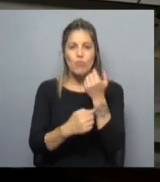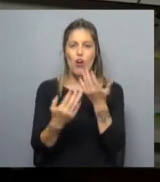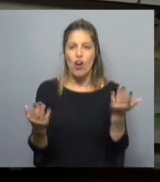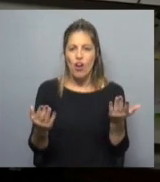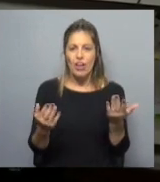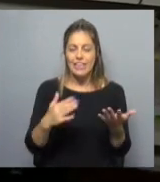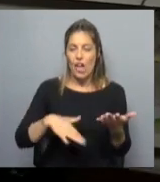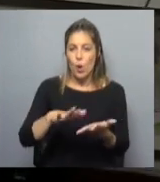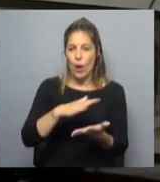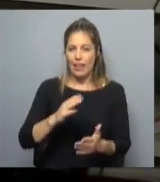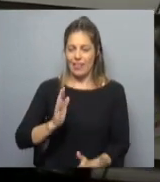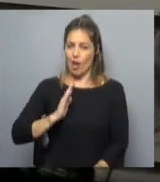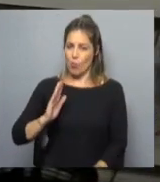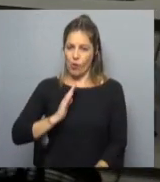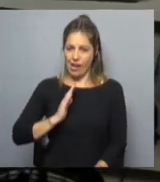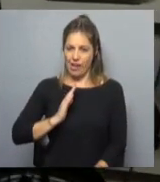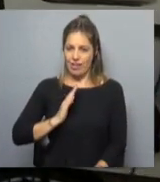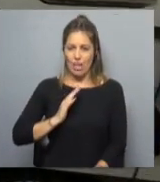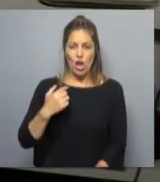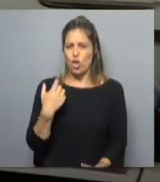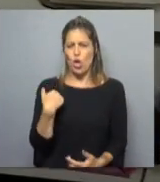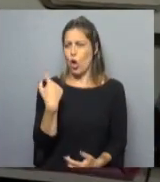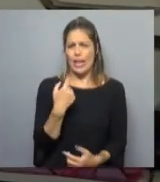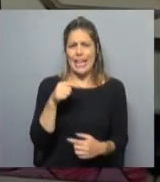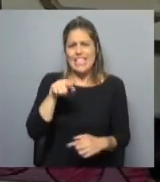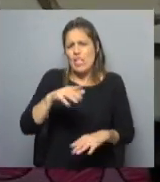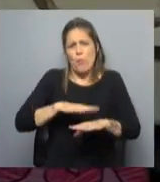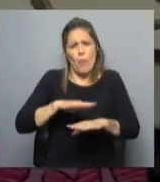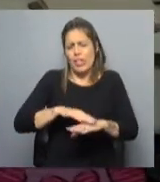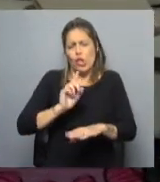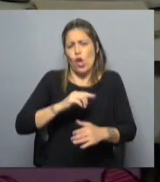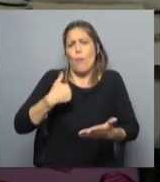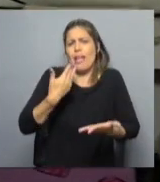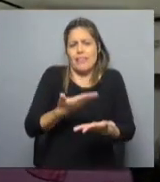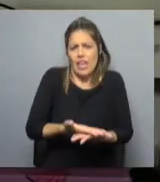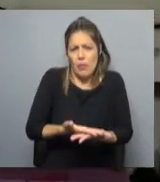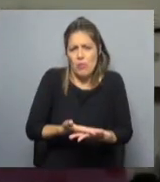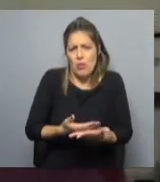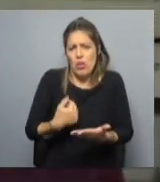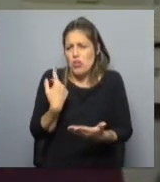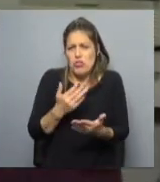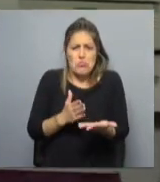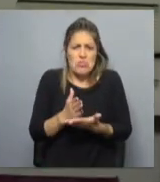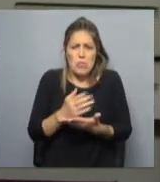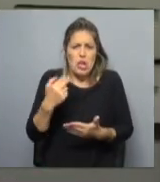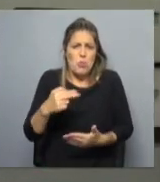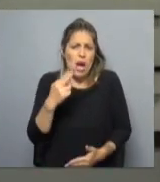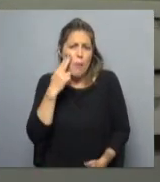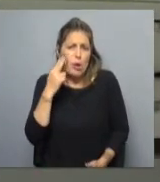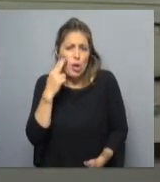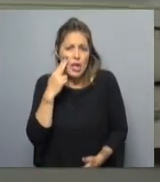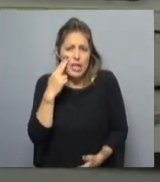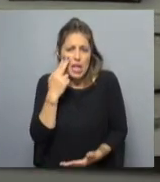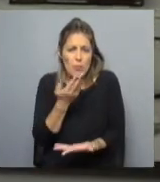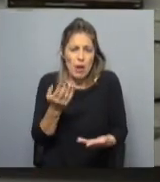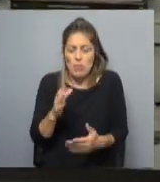del lugar de la mujer, etc. No era lo que nos planteábamos en aquel momento. En aquel momento nosotros siempre no tuvimos nunca ningún problema